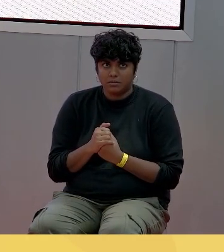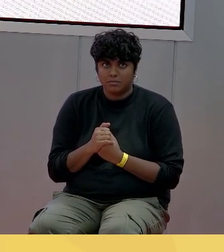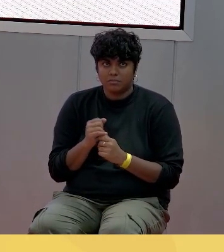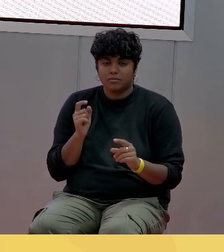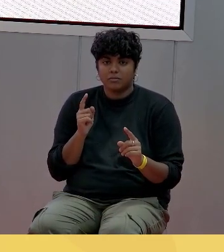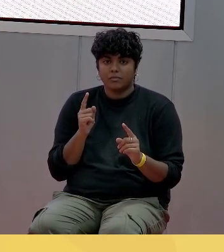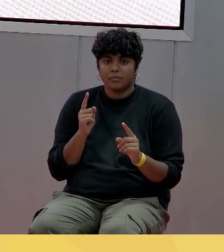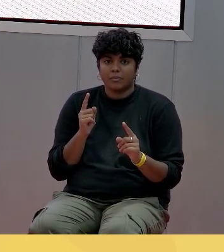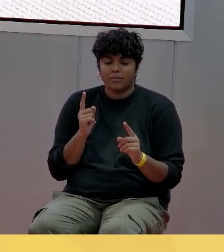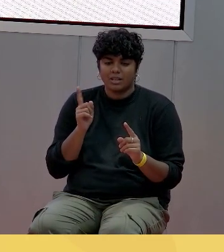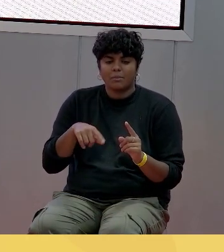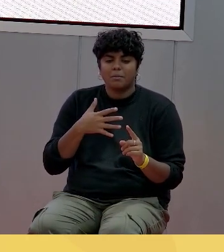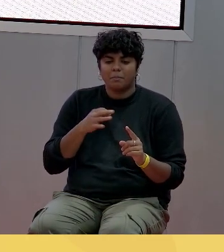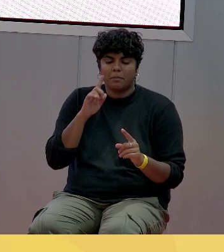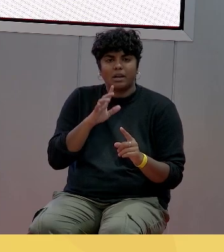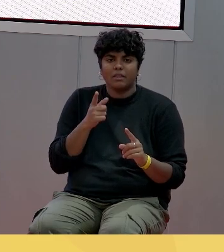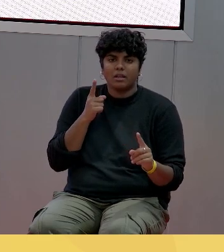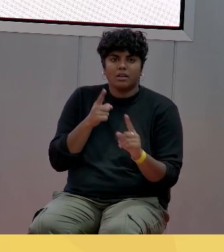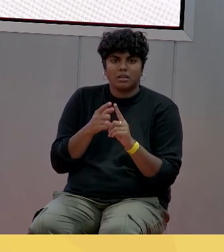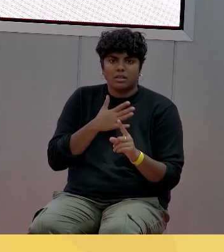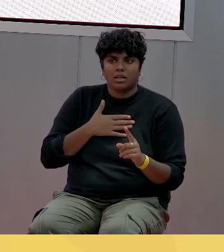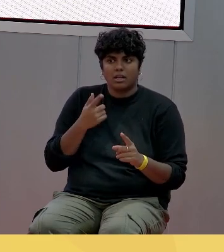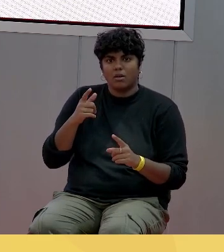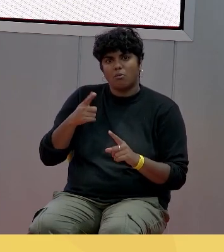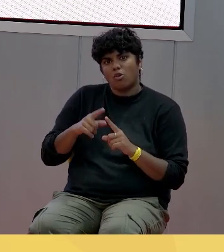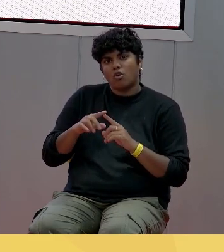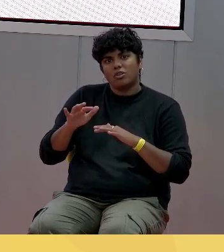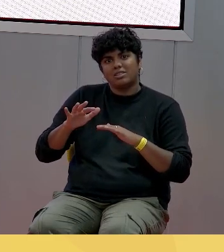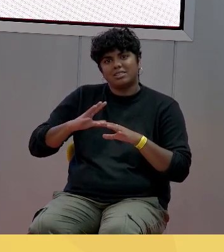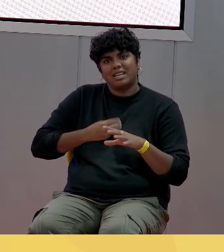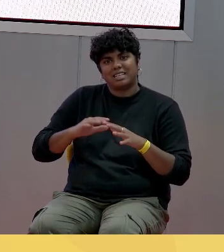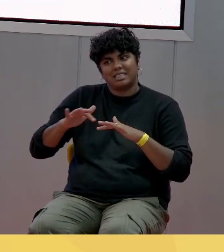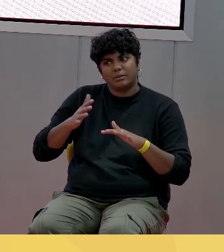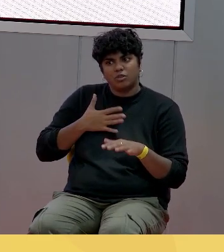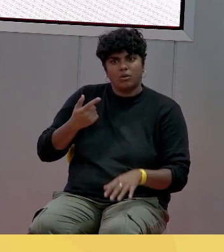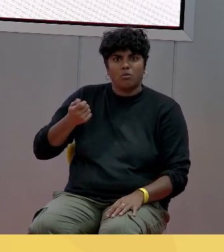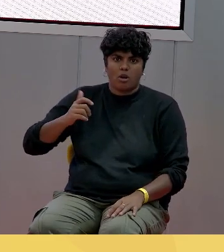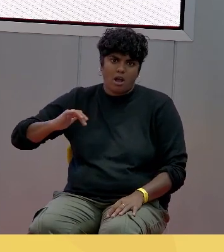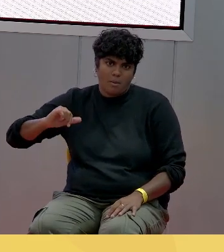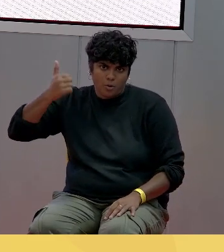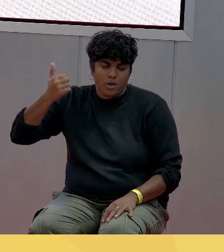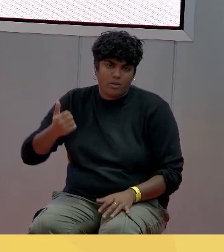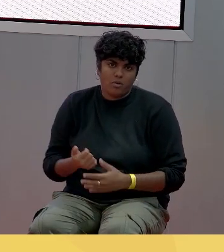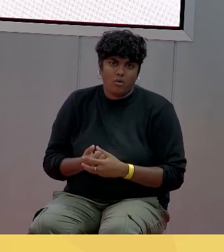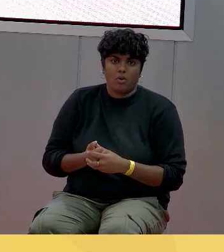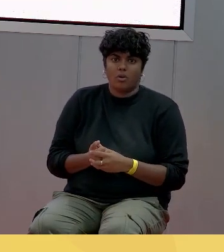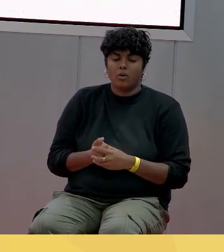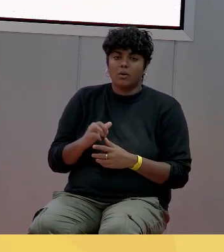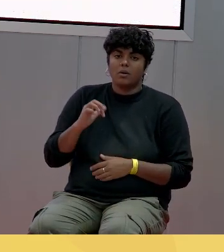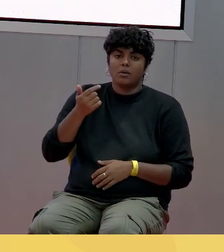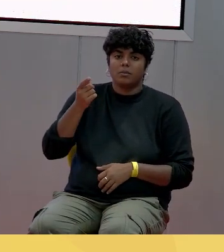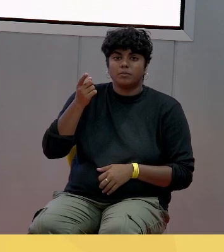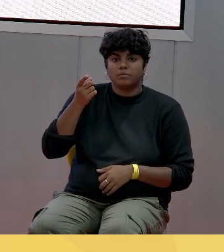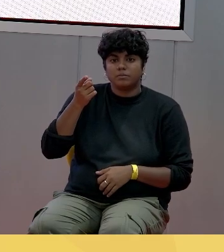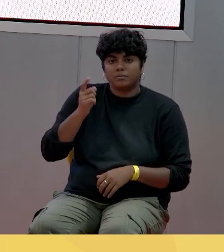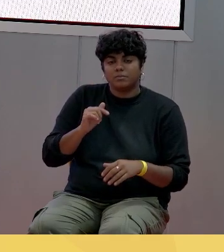buscar un poco la aprobación también del lado del transactivismo, pero como vemos al final nos funcionó, porque ni han comentado a nivel profesional y además